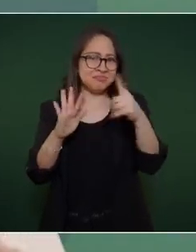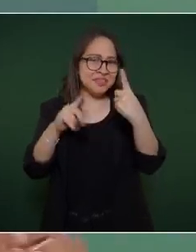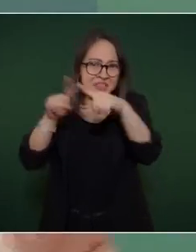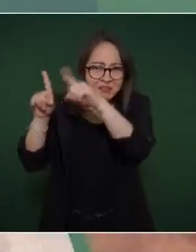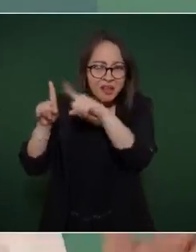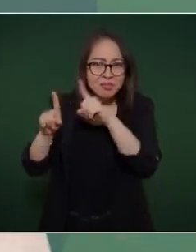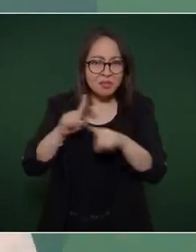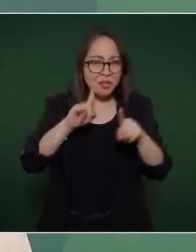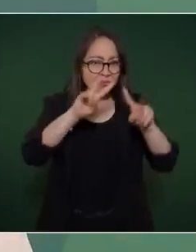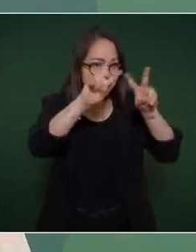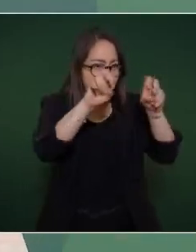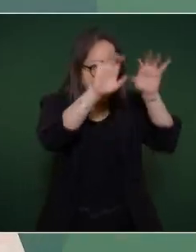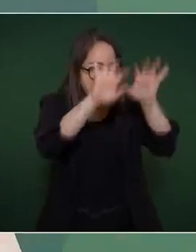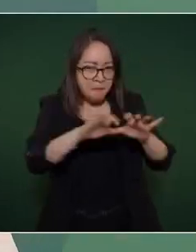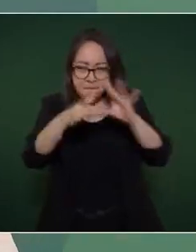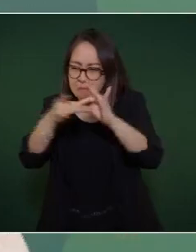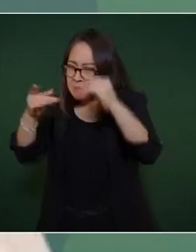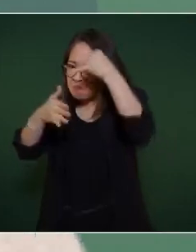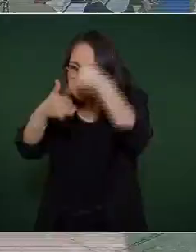que se